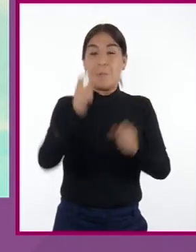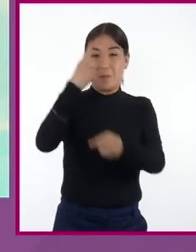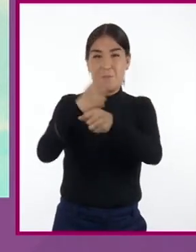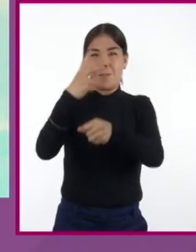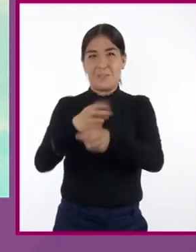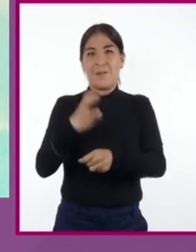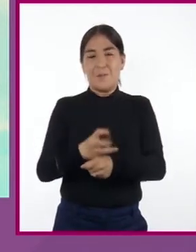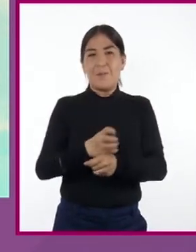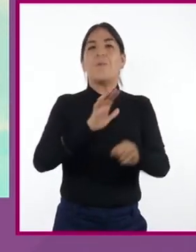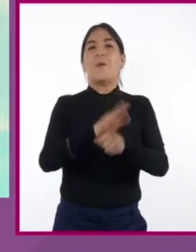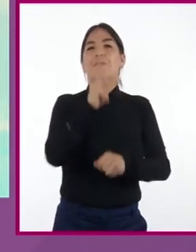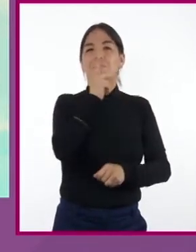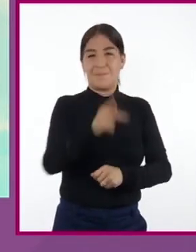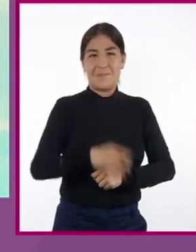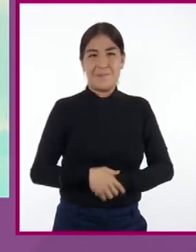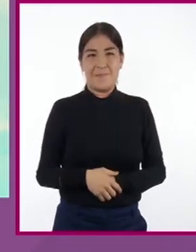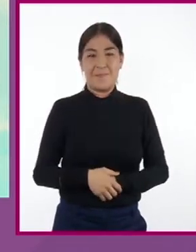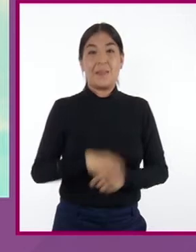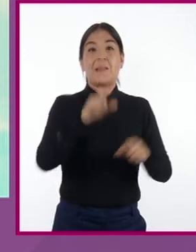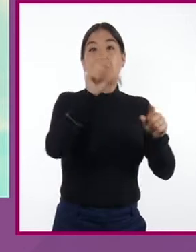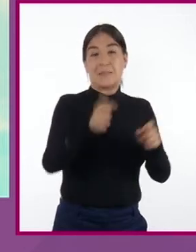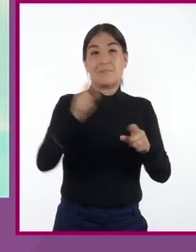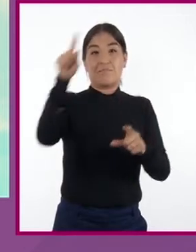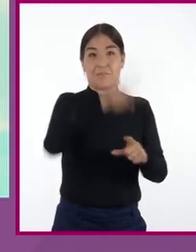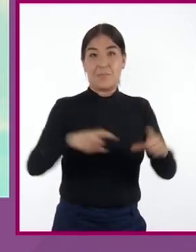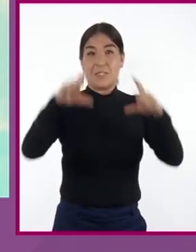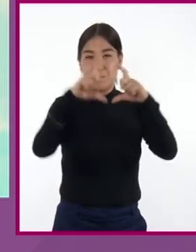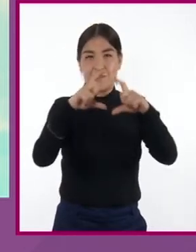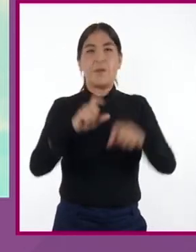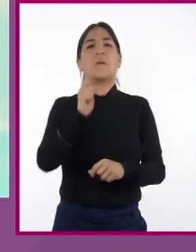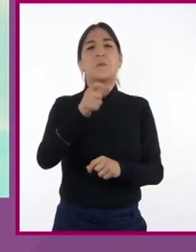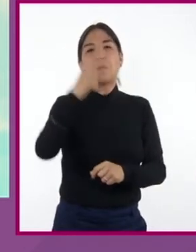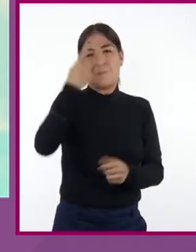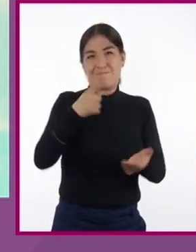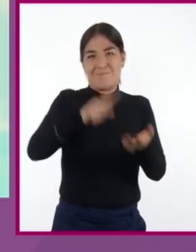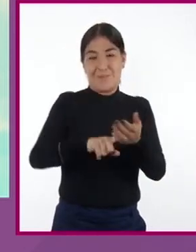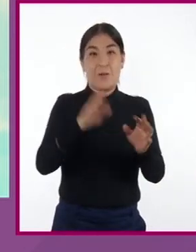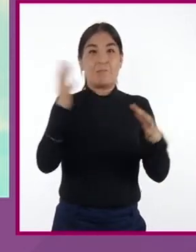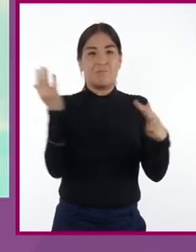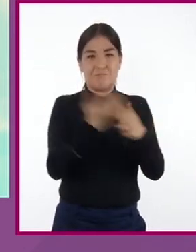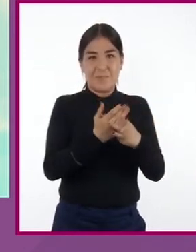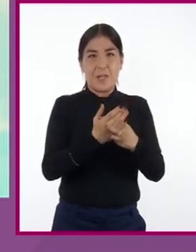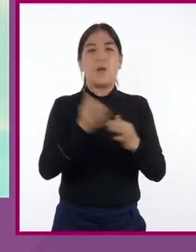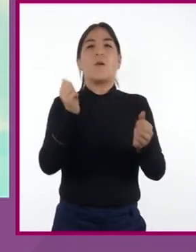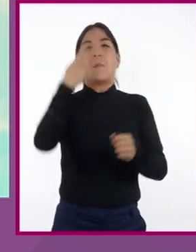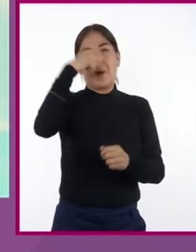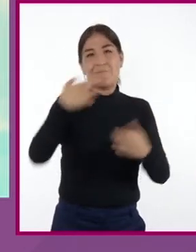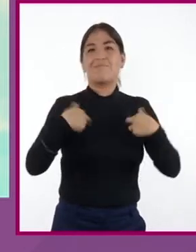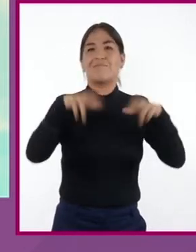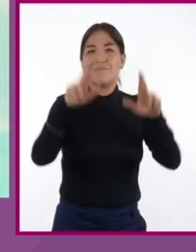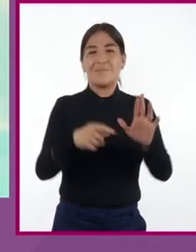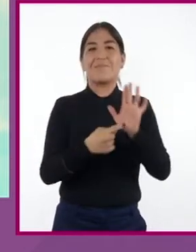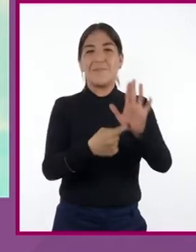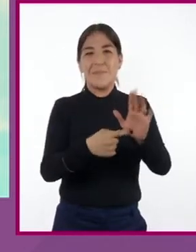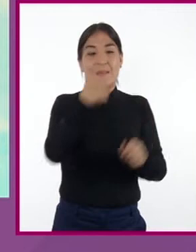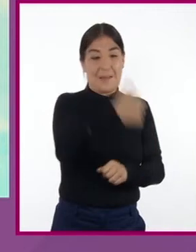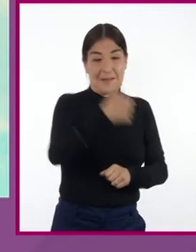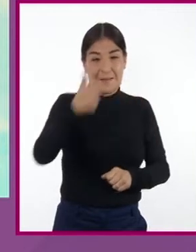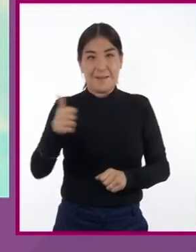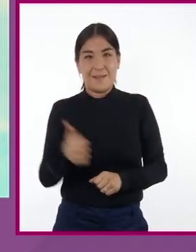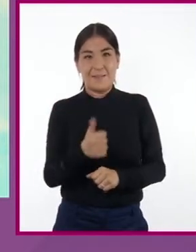entre los elementos. El gráfico circular, que a través de un círculo dividido muestra la relación porcentual de cada una de las